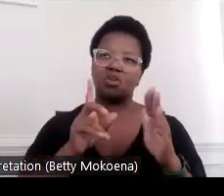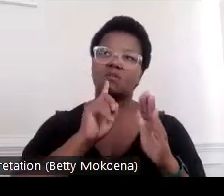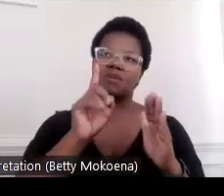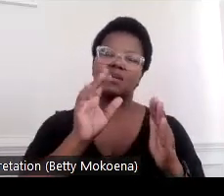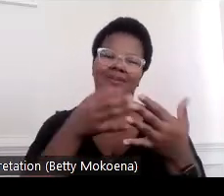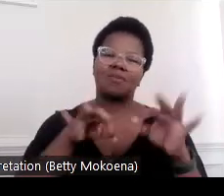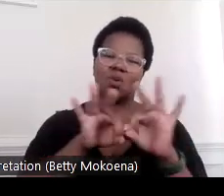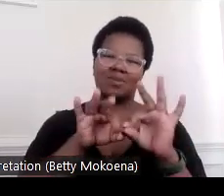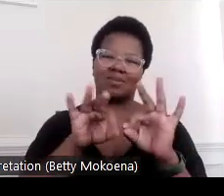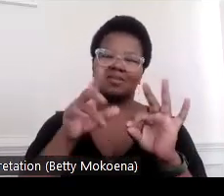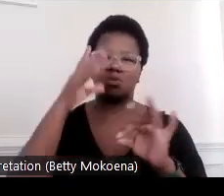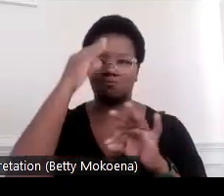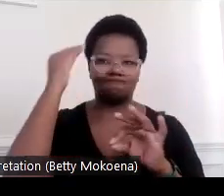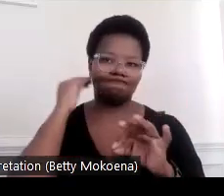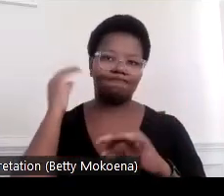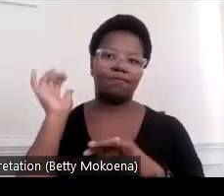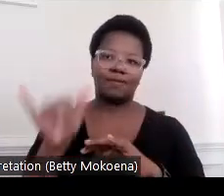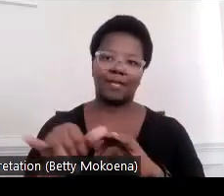consideración también